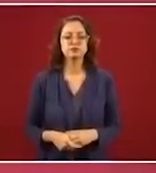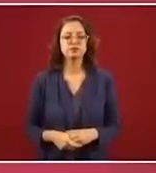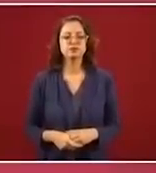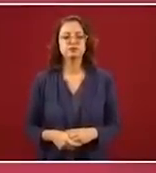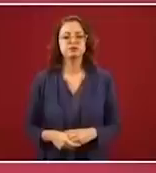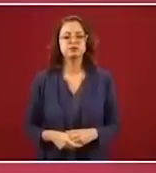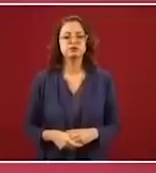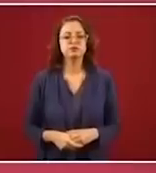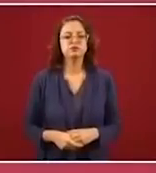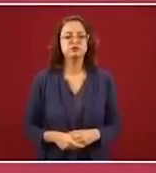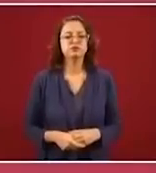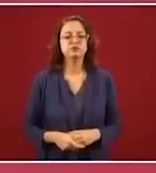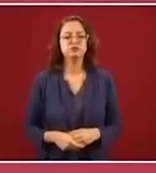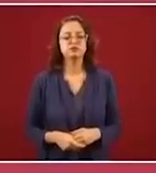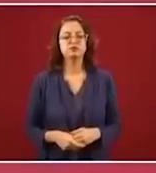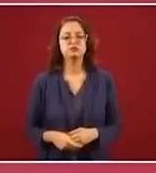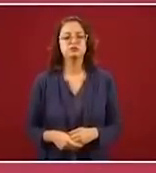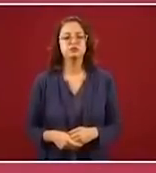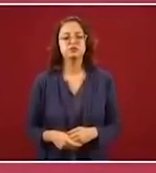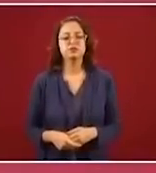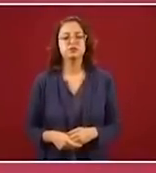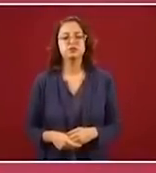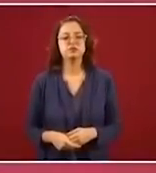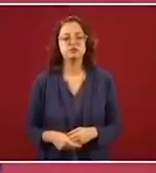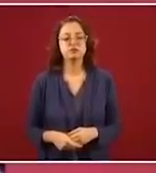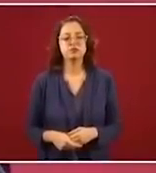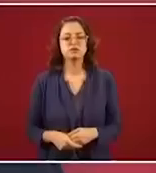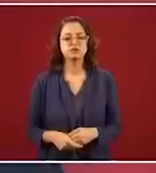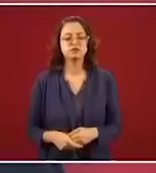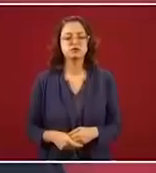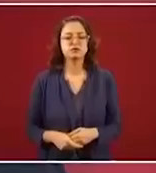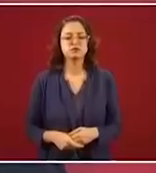cobraba dos, tres veces más